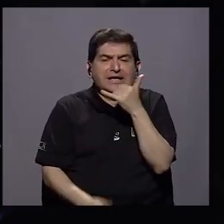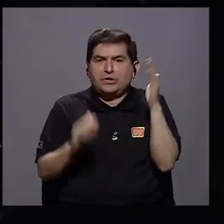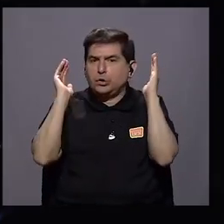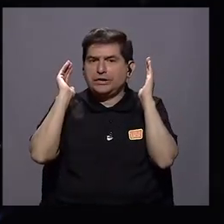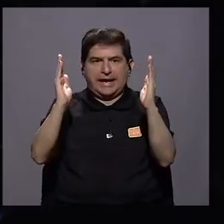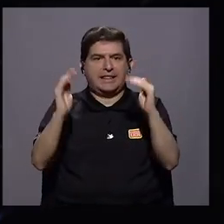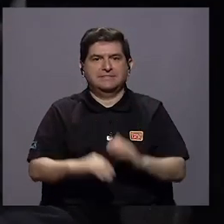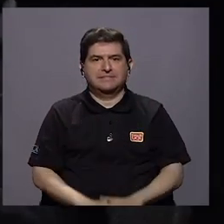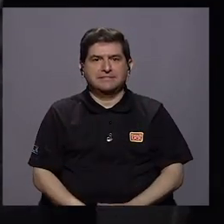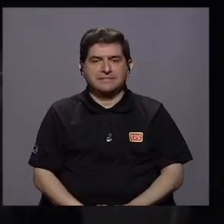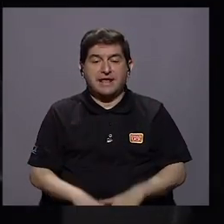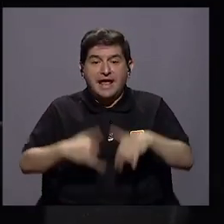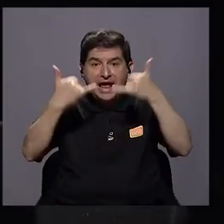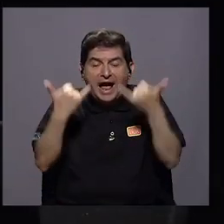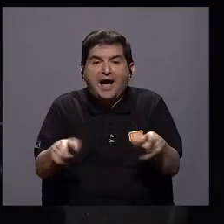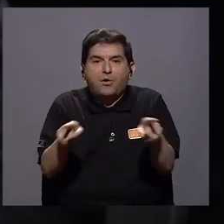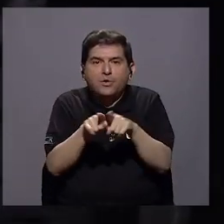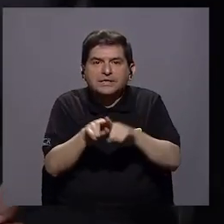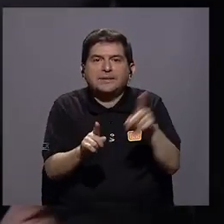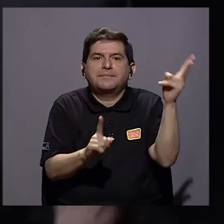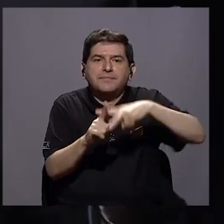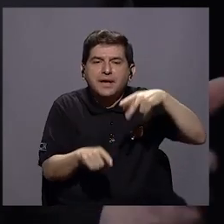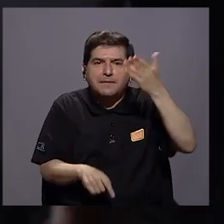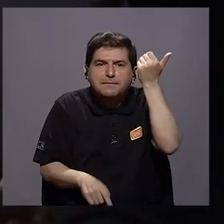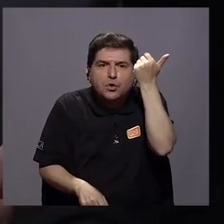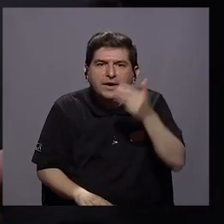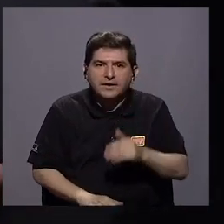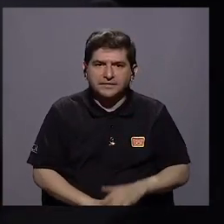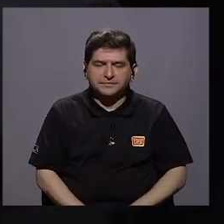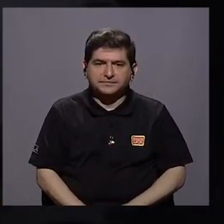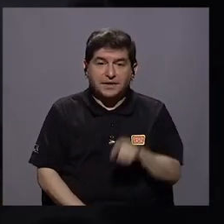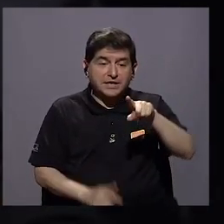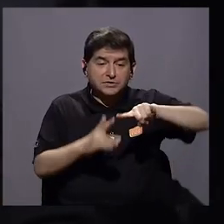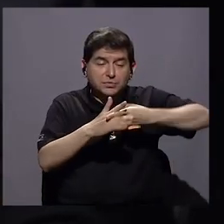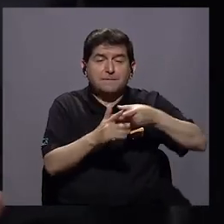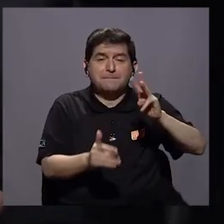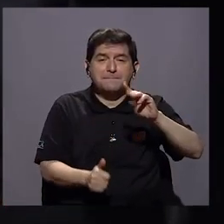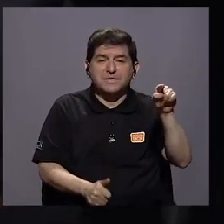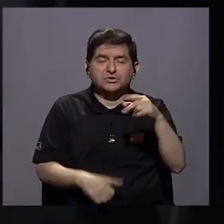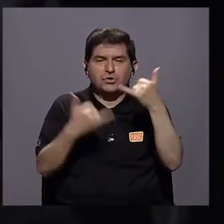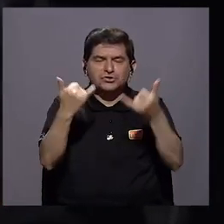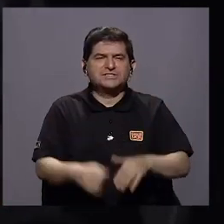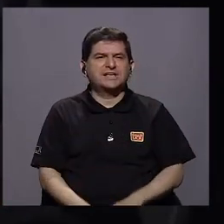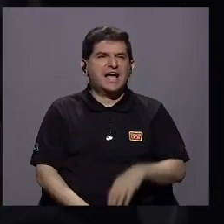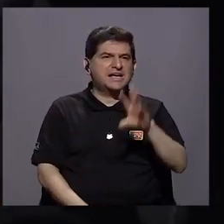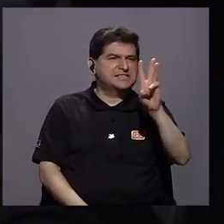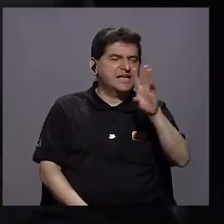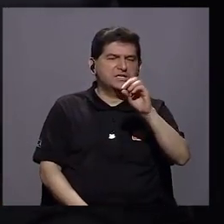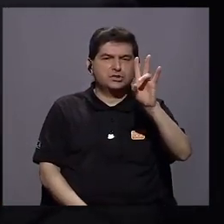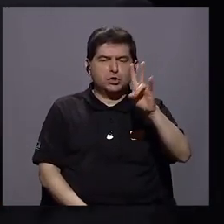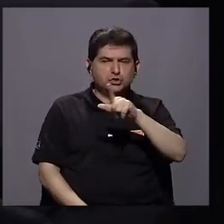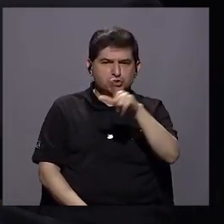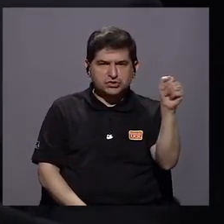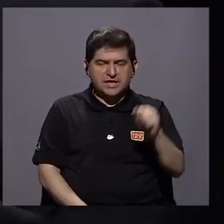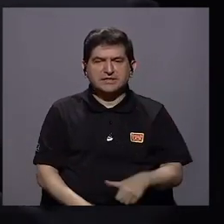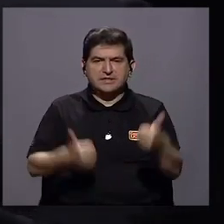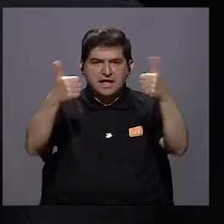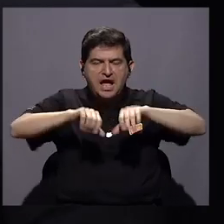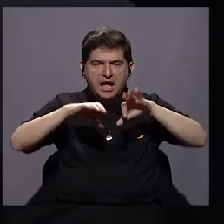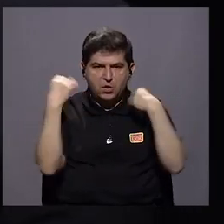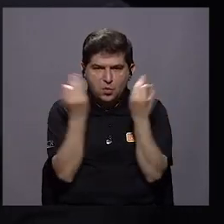equivocación tremenda. Si se pone ahora también, ¿por qué? Porque eso empezó en marzo. Ya tenemos 6-7 meses que el acuerdo